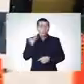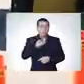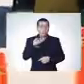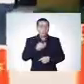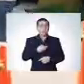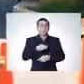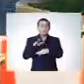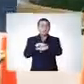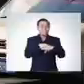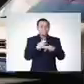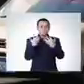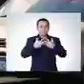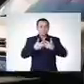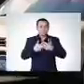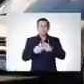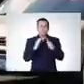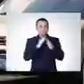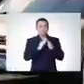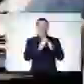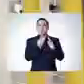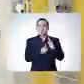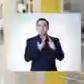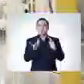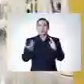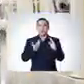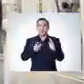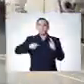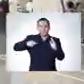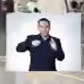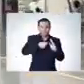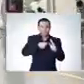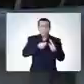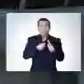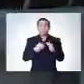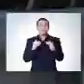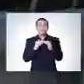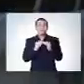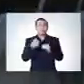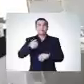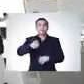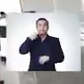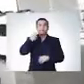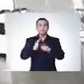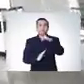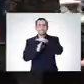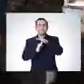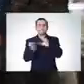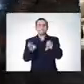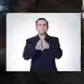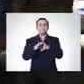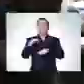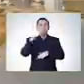emergencia. Pedimos al resto de empresas que enviaran a sus empleados a casa con su salario intacto. Cerramos por completo el aeropuerto